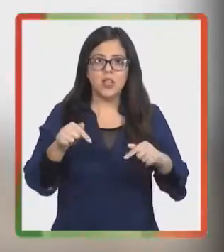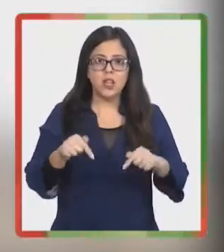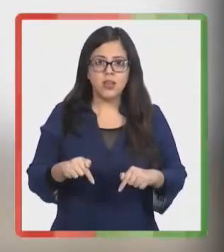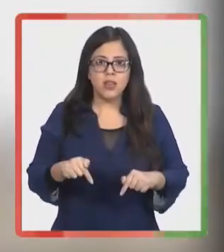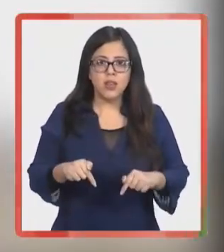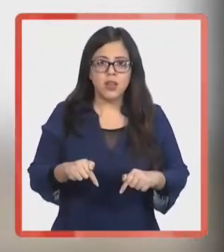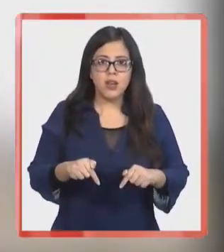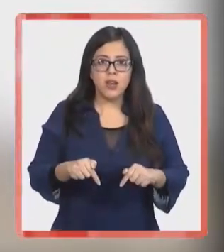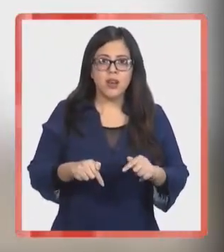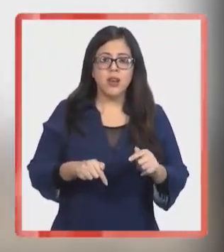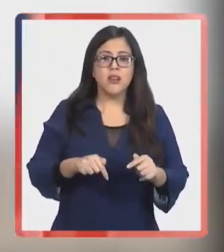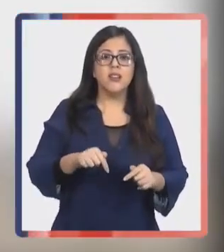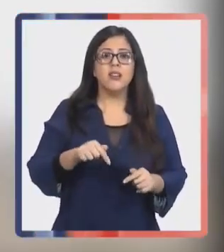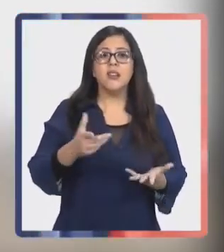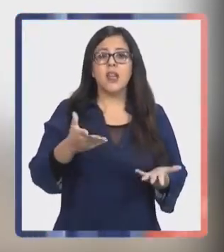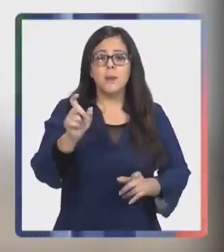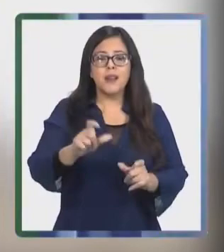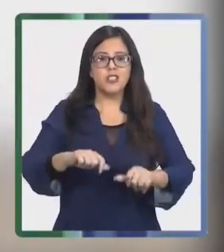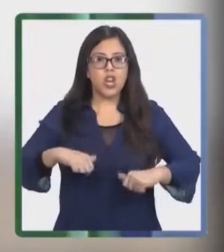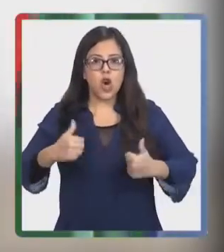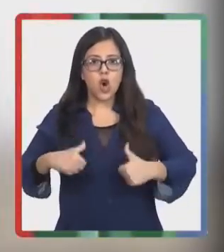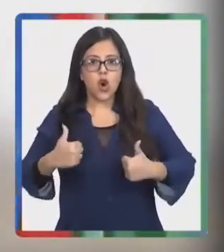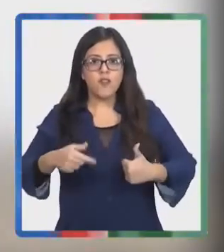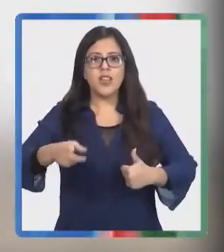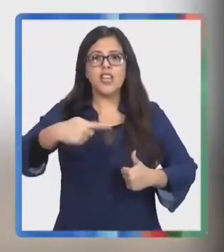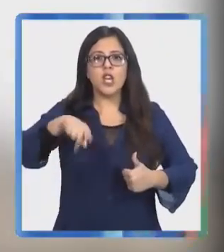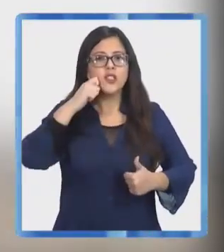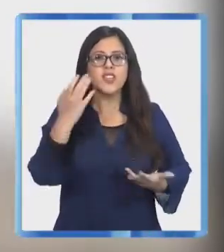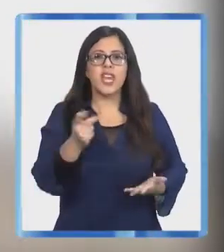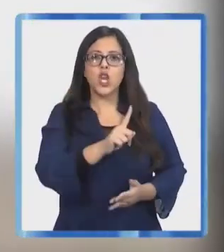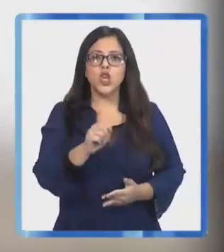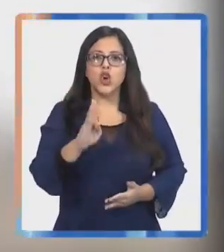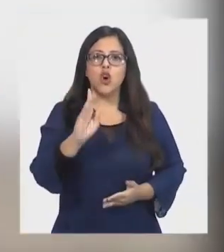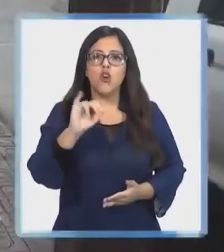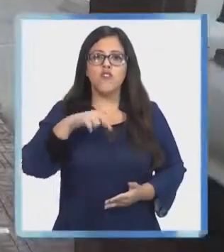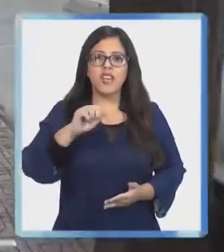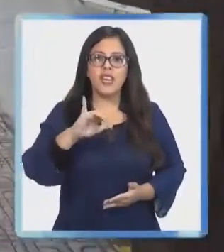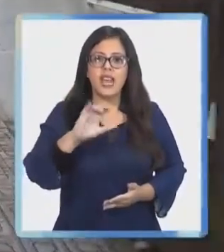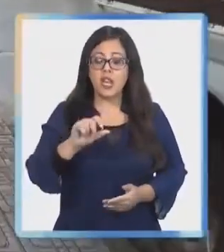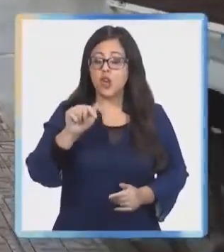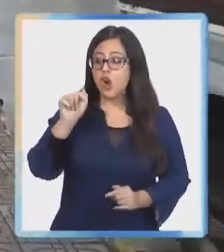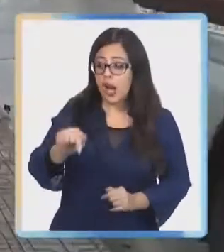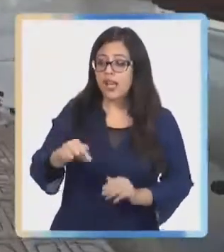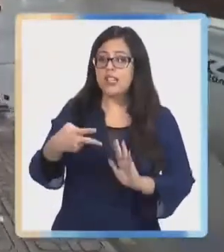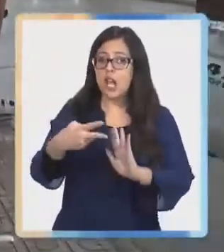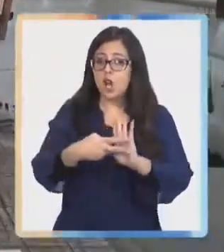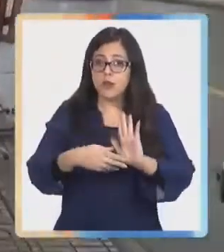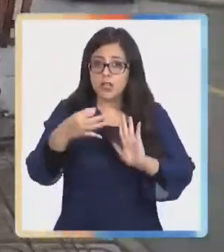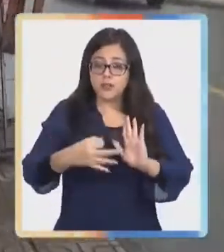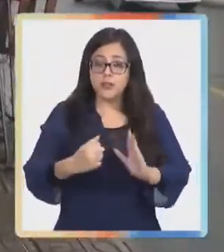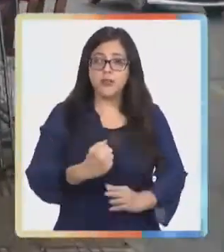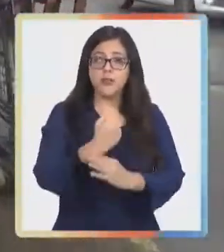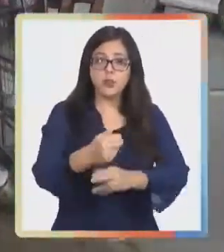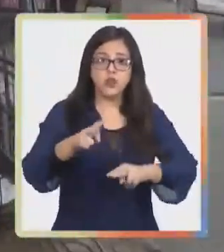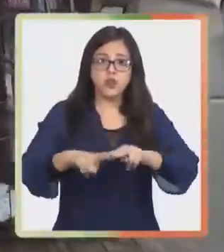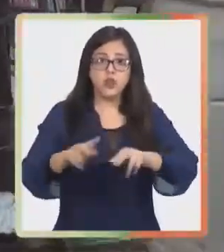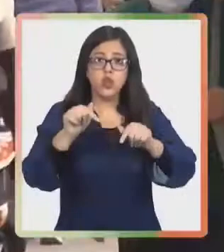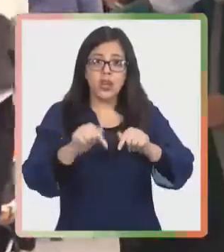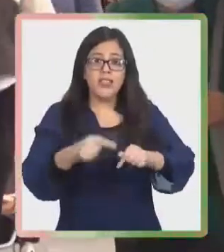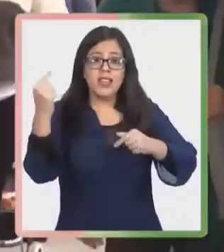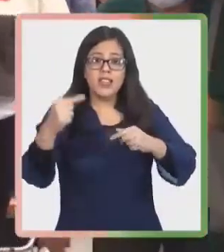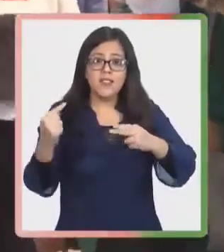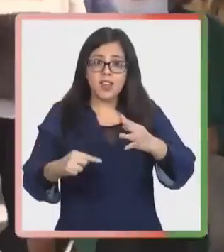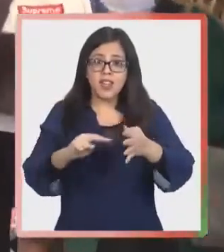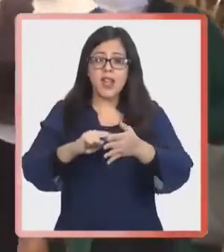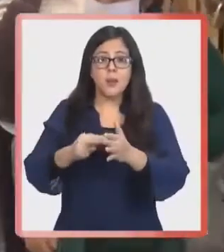todo hoy día los y les jóvenes que se definen como no binarias. Para implementar normativas que ayuden a solucionar